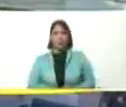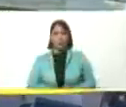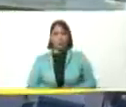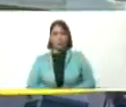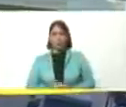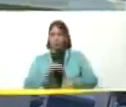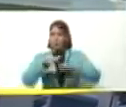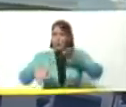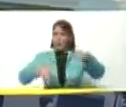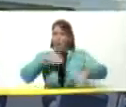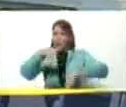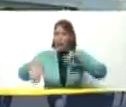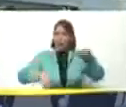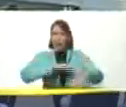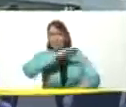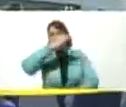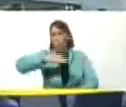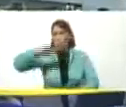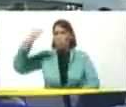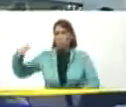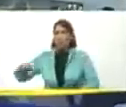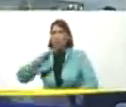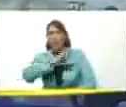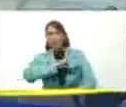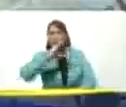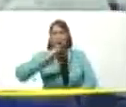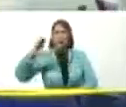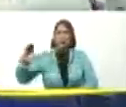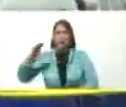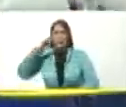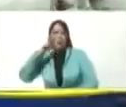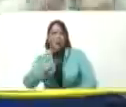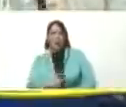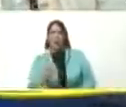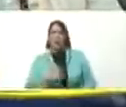playa, ir a la montaña, ir a Canaima, ir a Mérida,